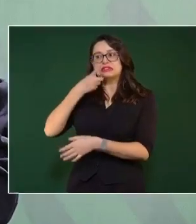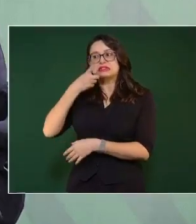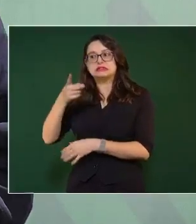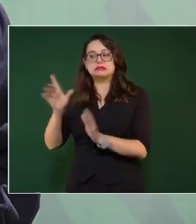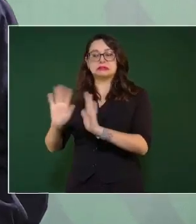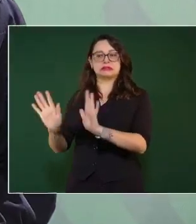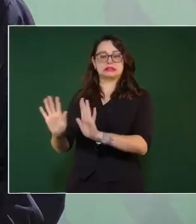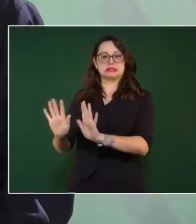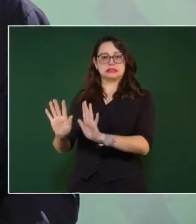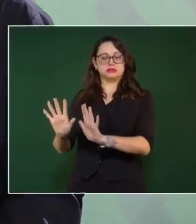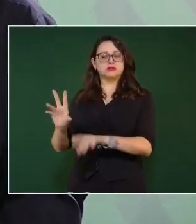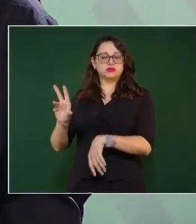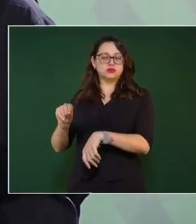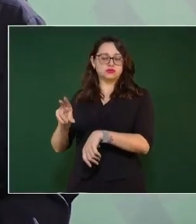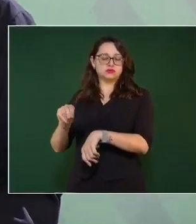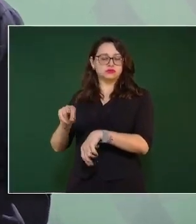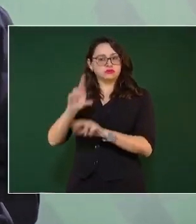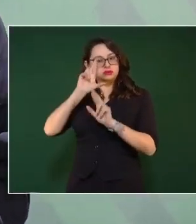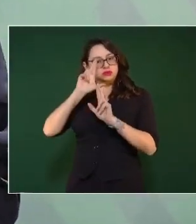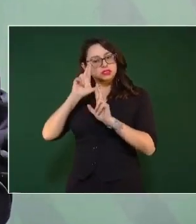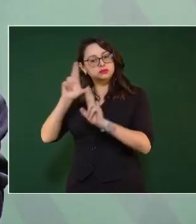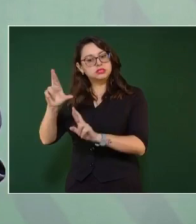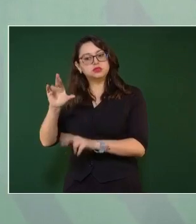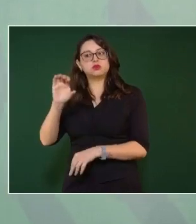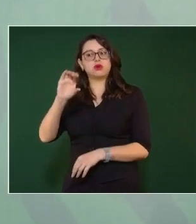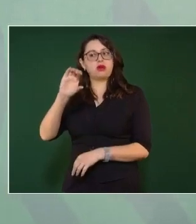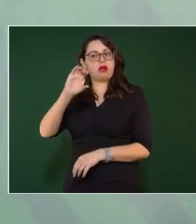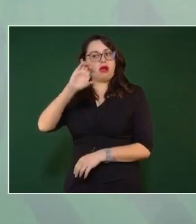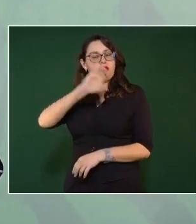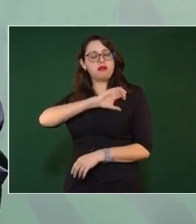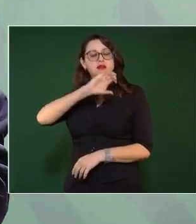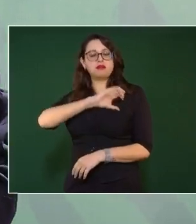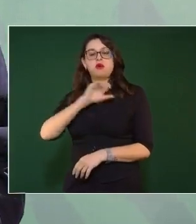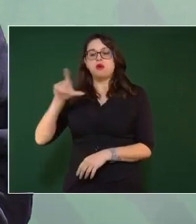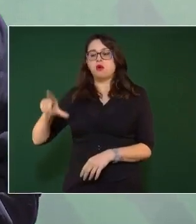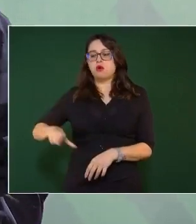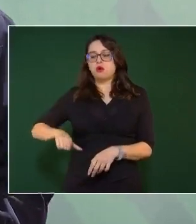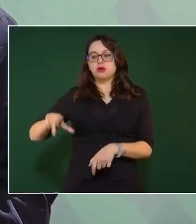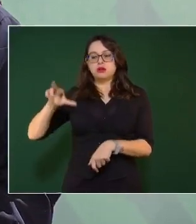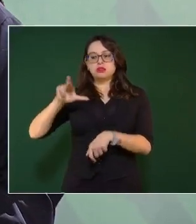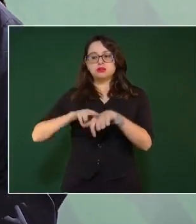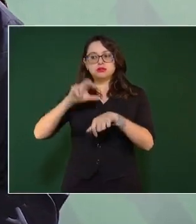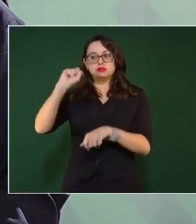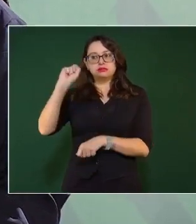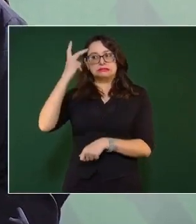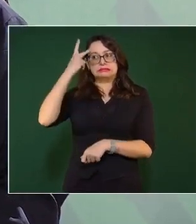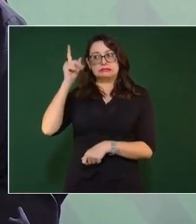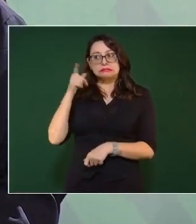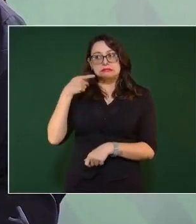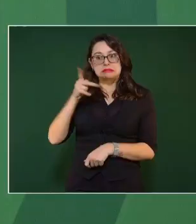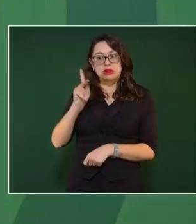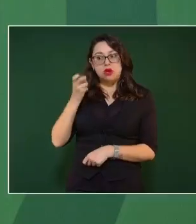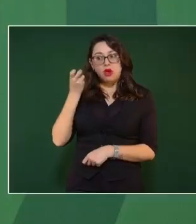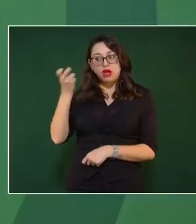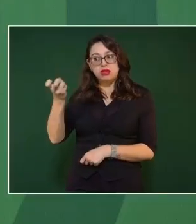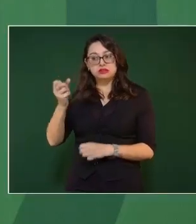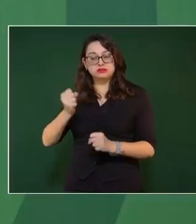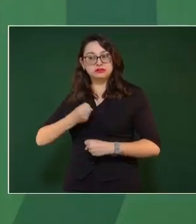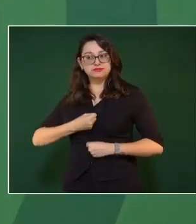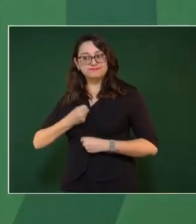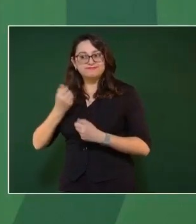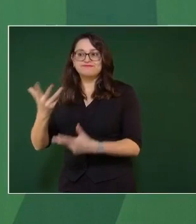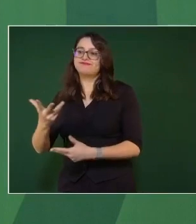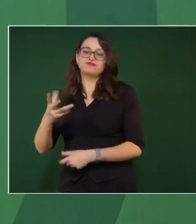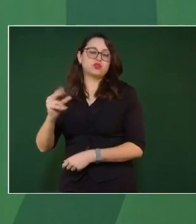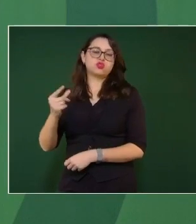quiero mucho, estimo mucho al gobernador de San Luis Potosí, es mi